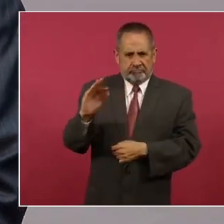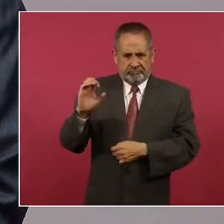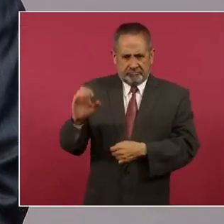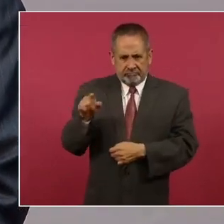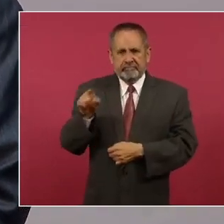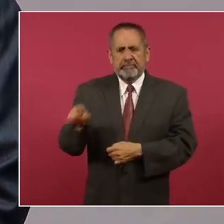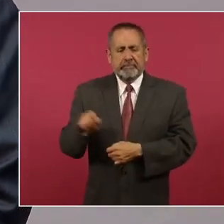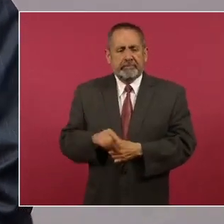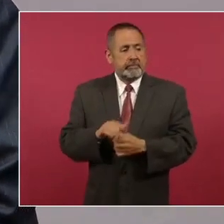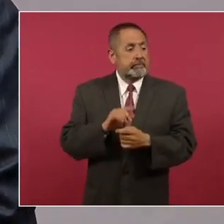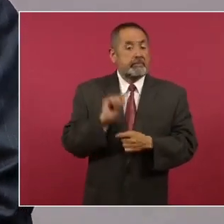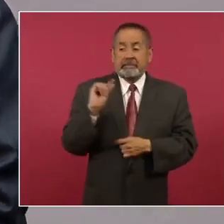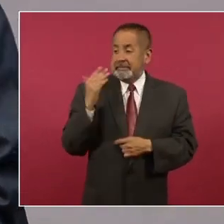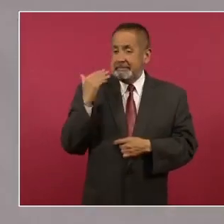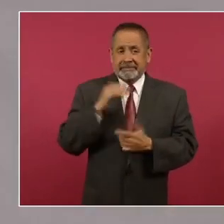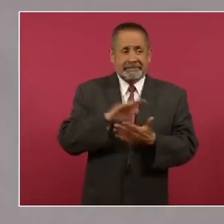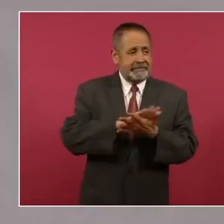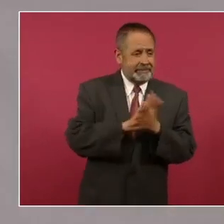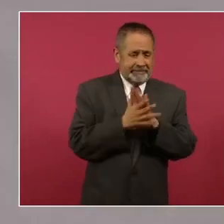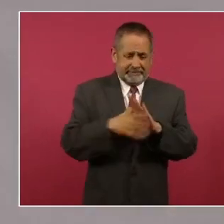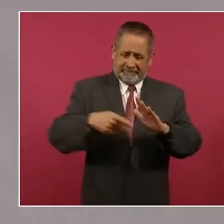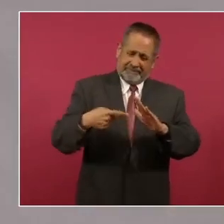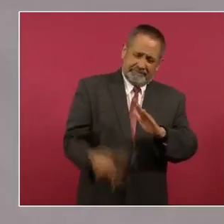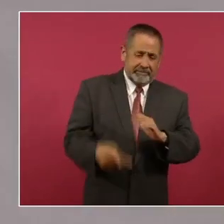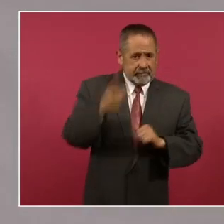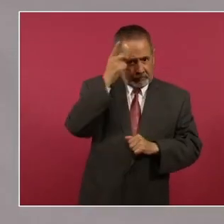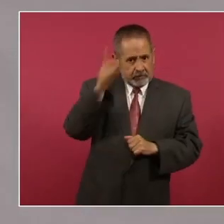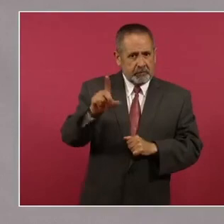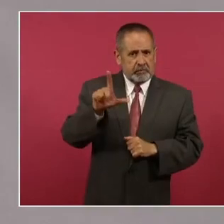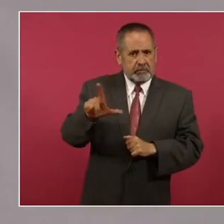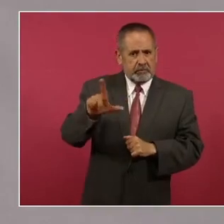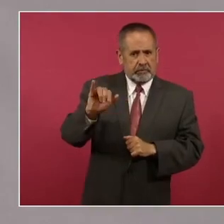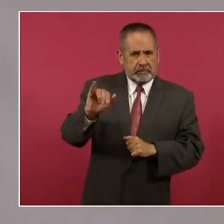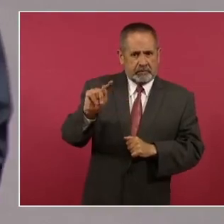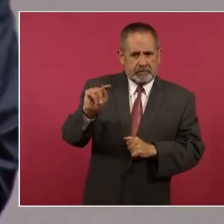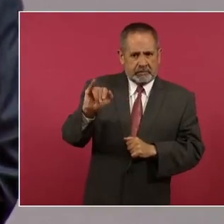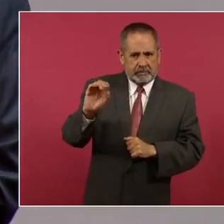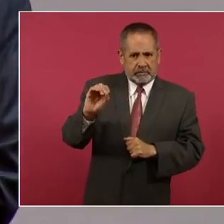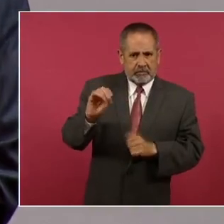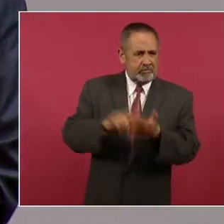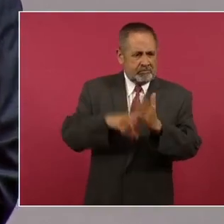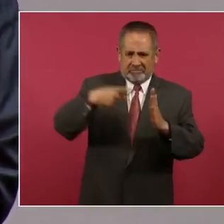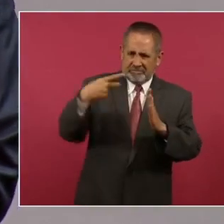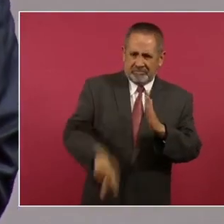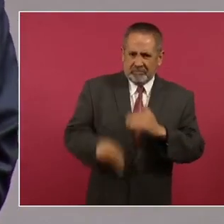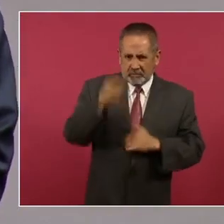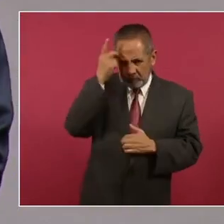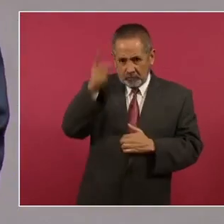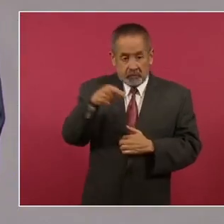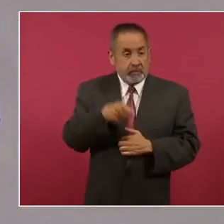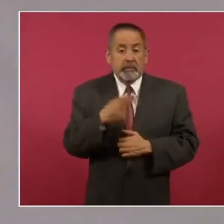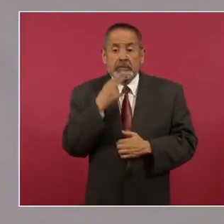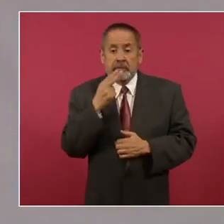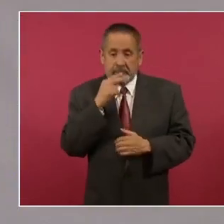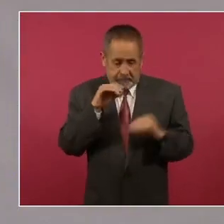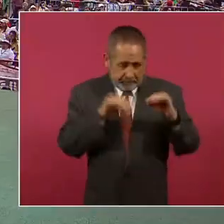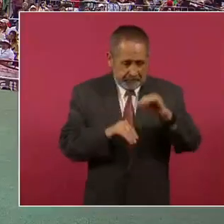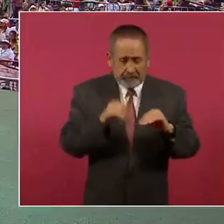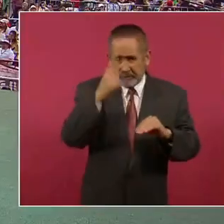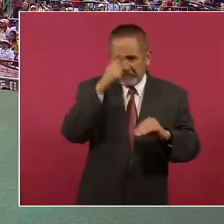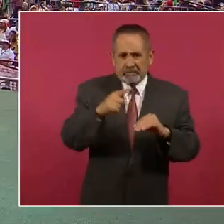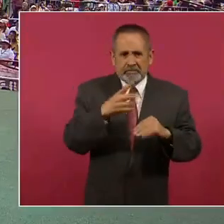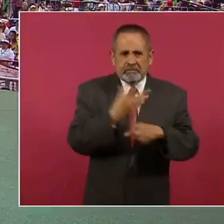se nacionalizó el litio, mineral estratégico utilizado en la construcción